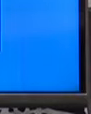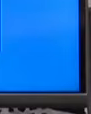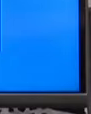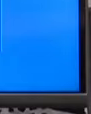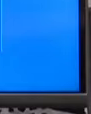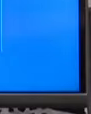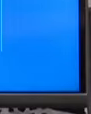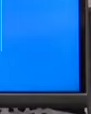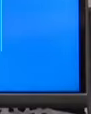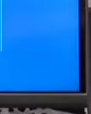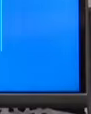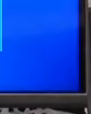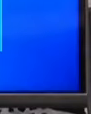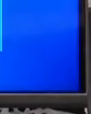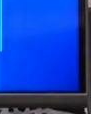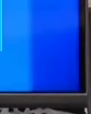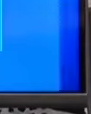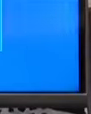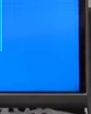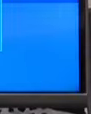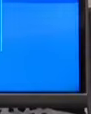mes, renegando por la inflación,